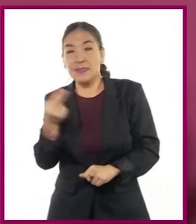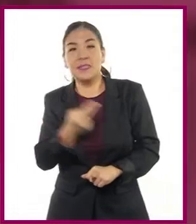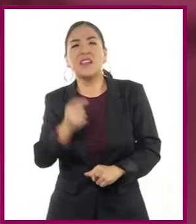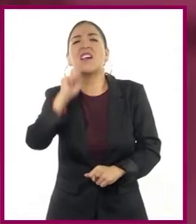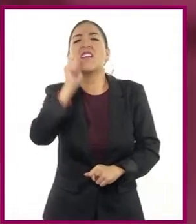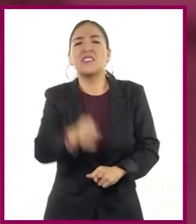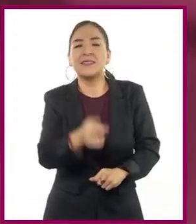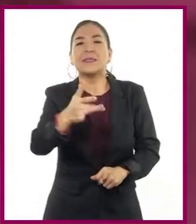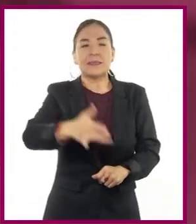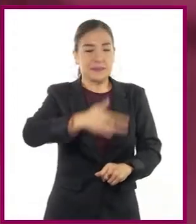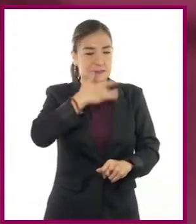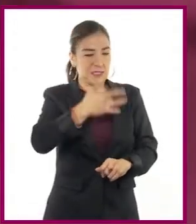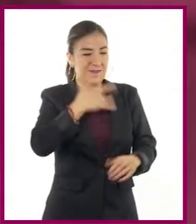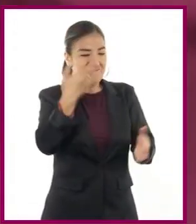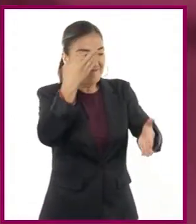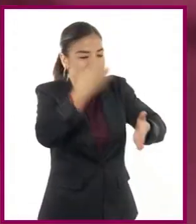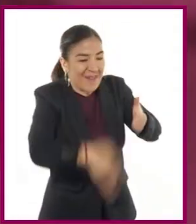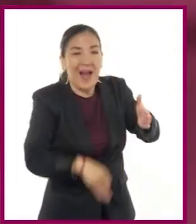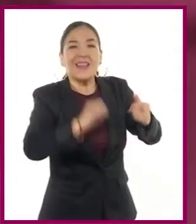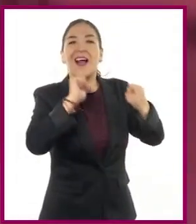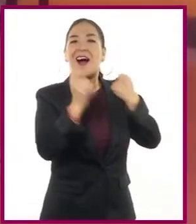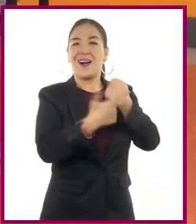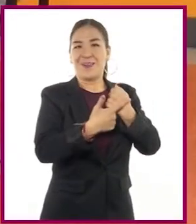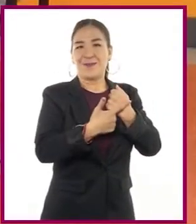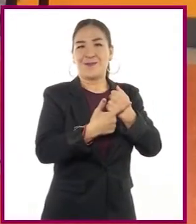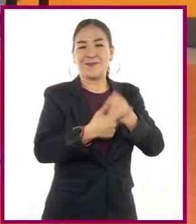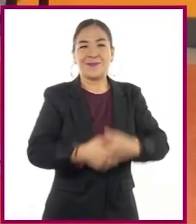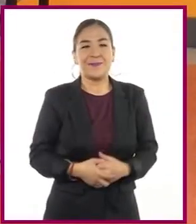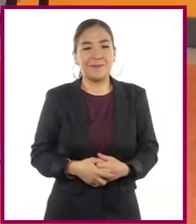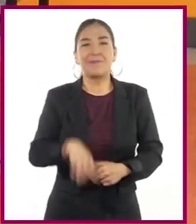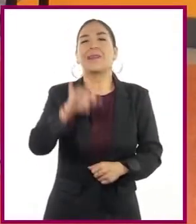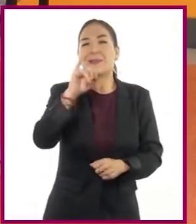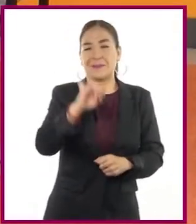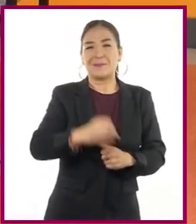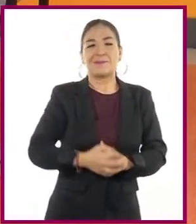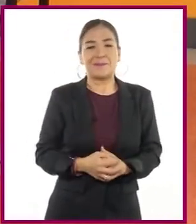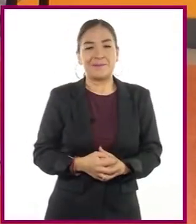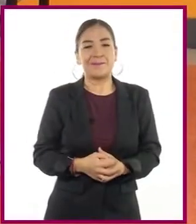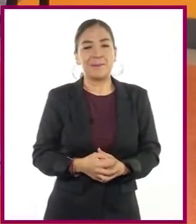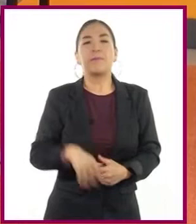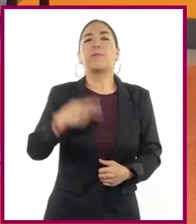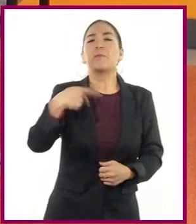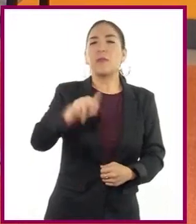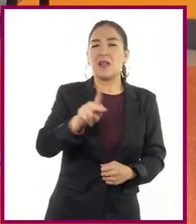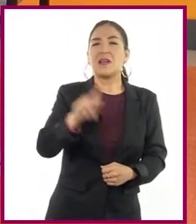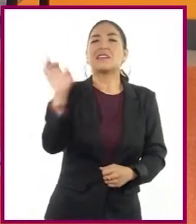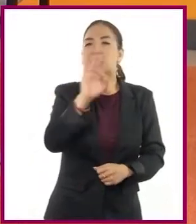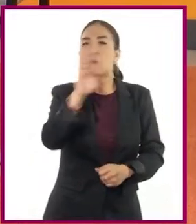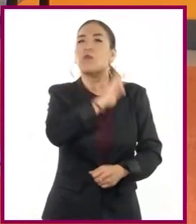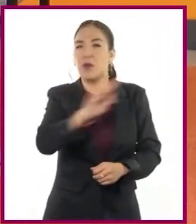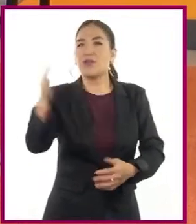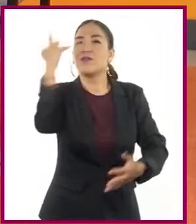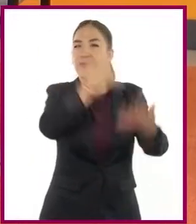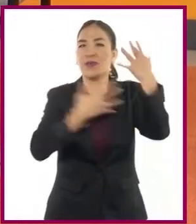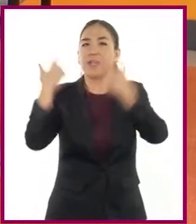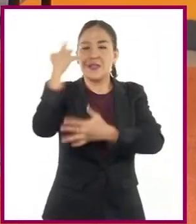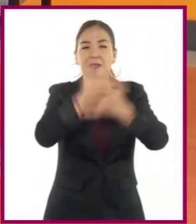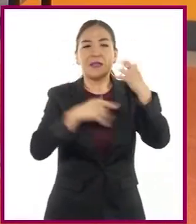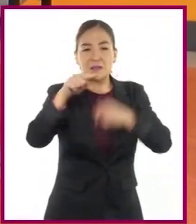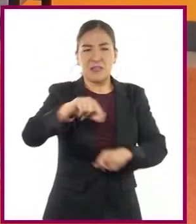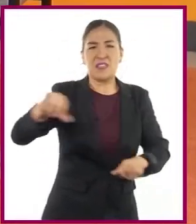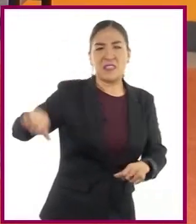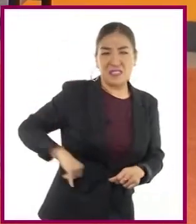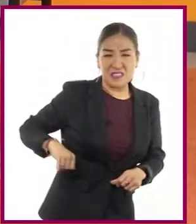la sensación de carencia de algo. Ajá, pero se puede confundir la necesidad y el